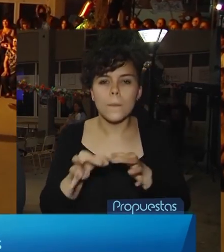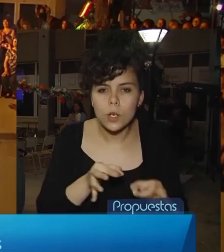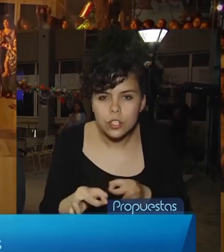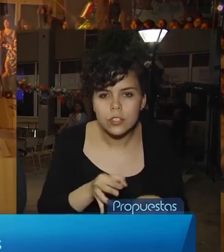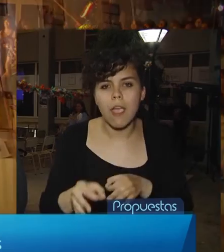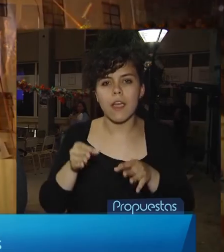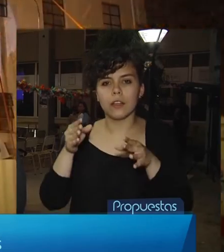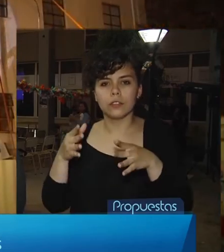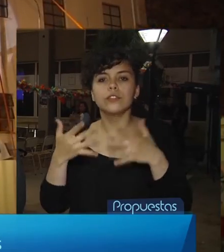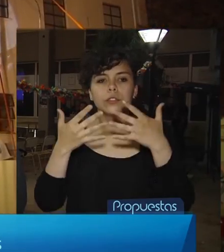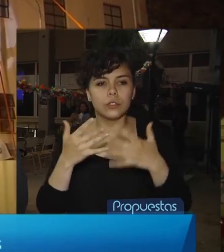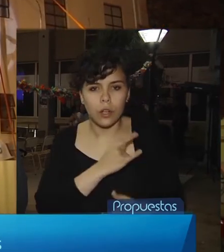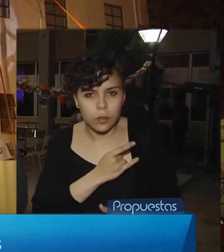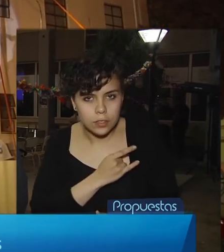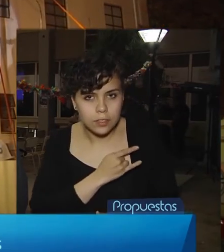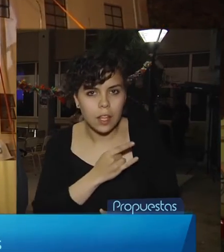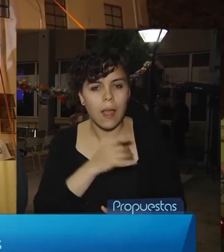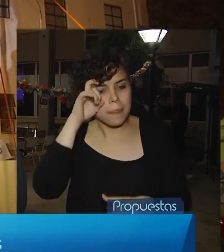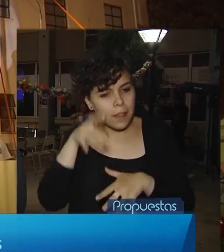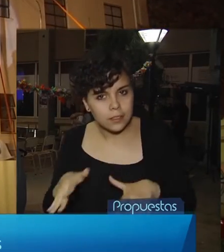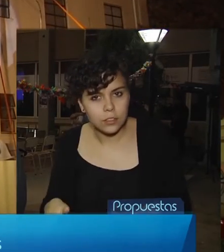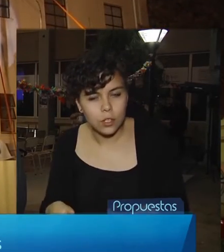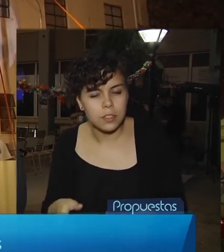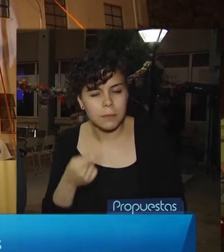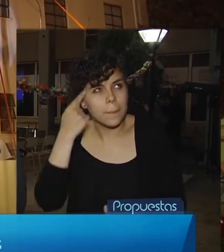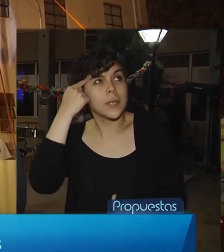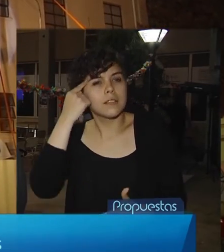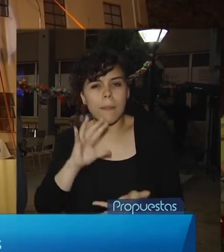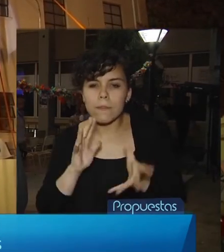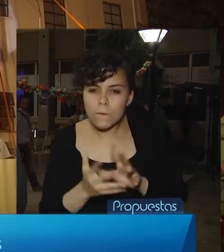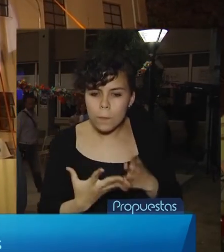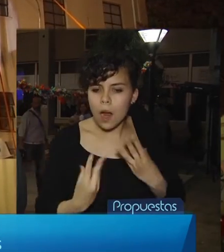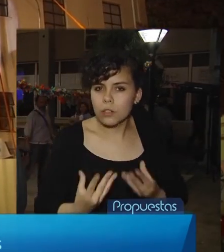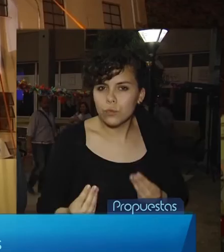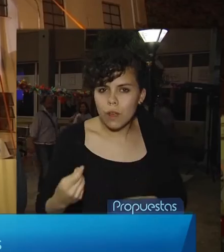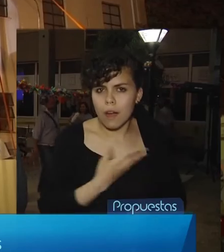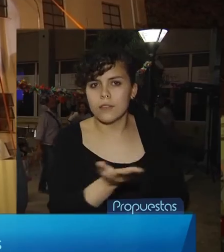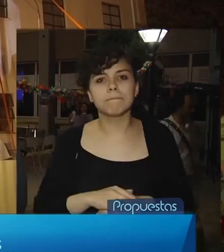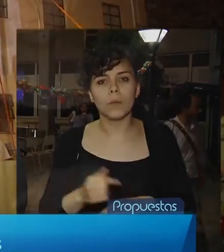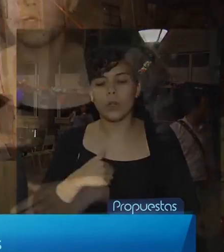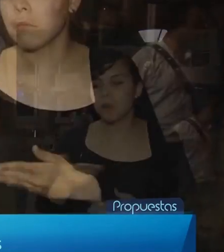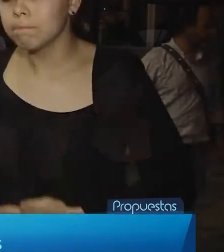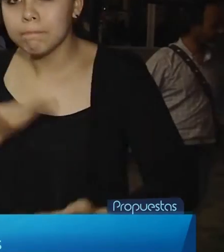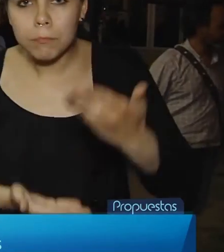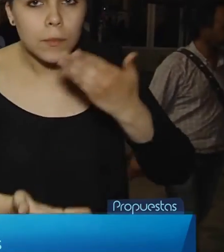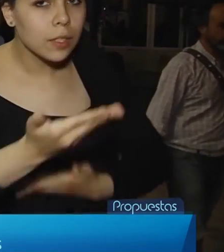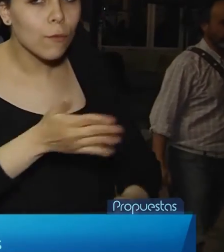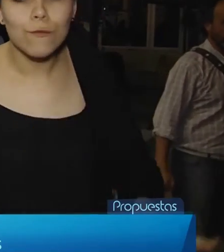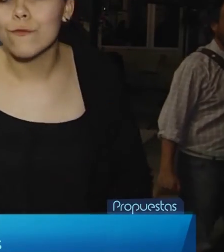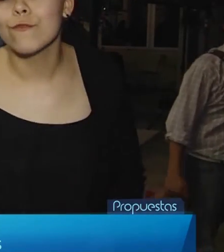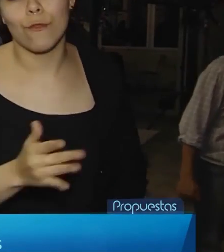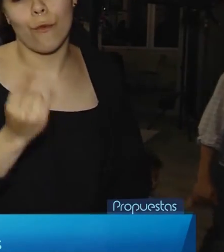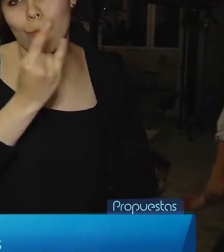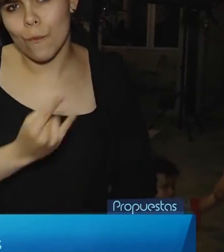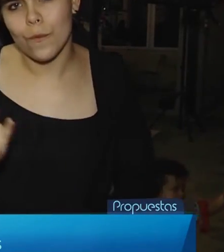proyectos académicos, de extensión y de investigación, que siempre están atentos a resolver problemas de nuestra comunidad. Y bueno, queremos compartirlo